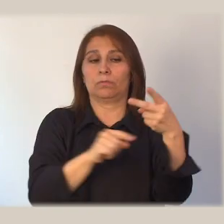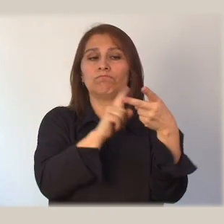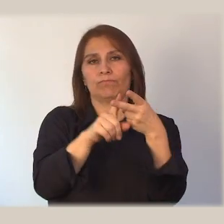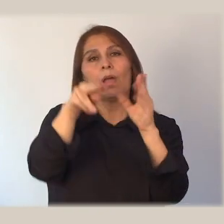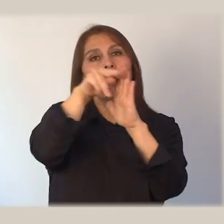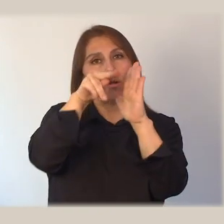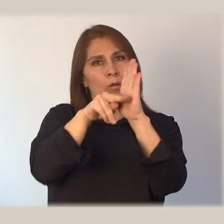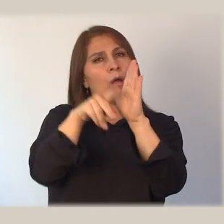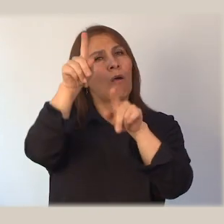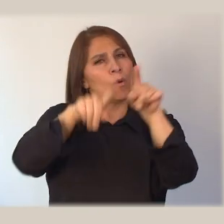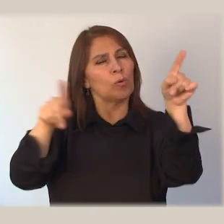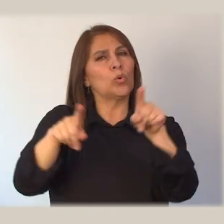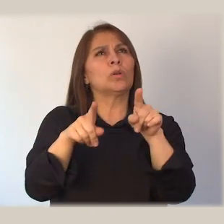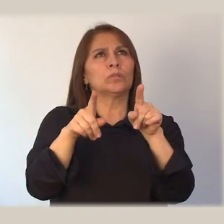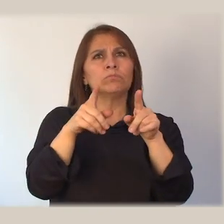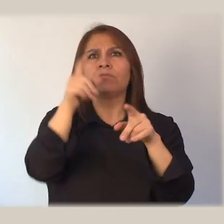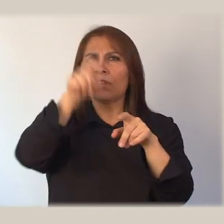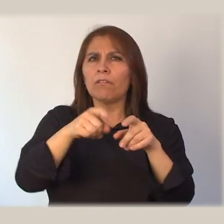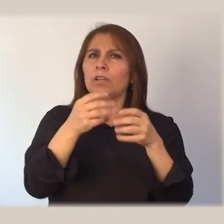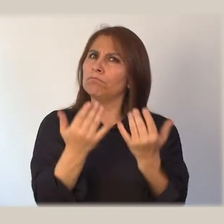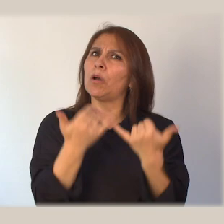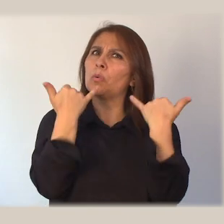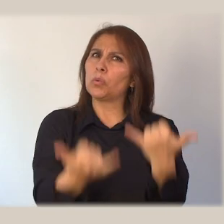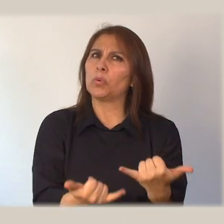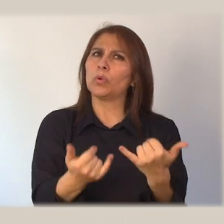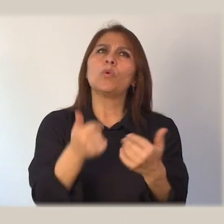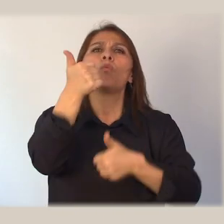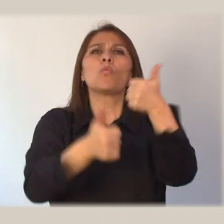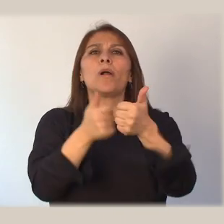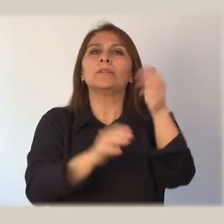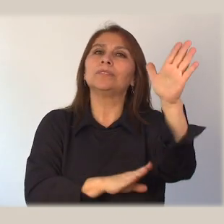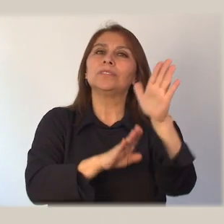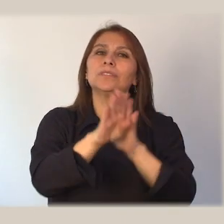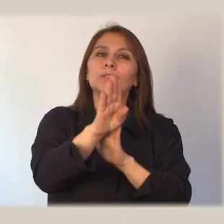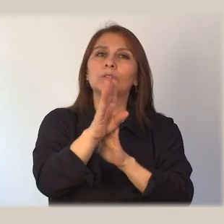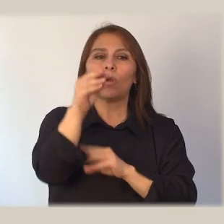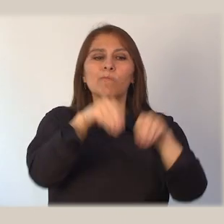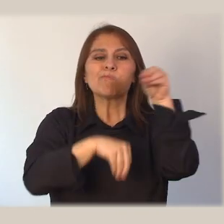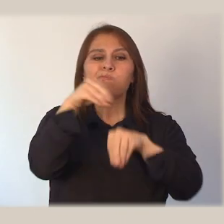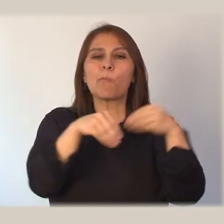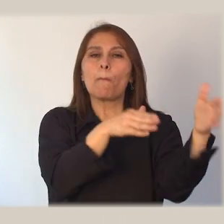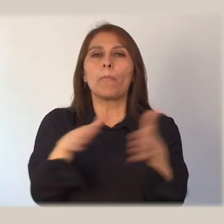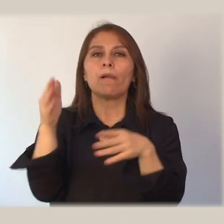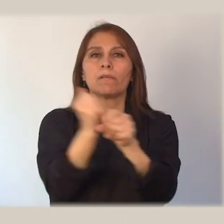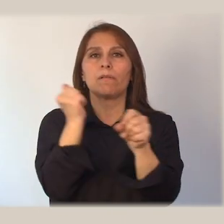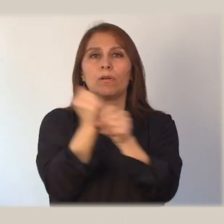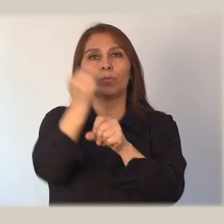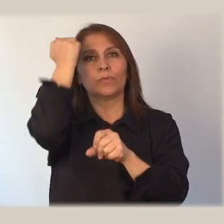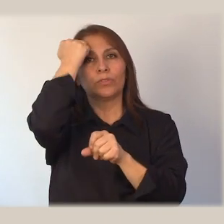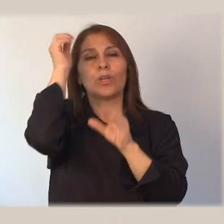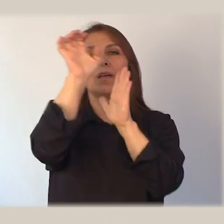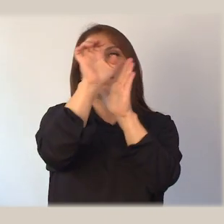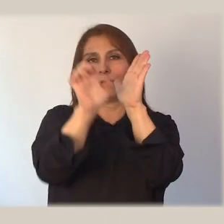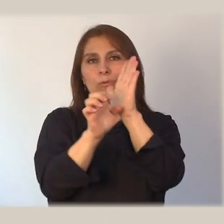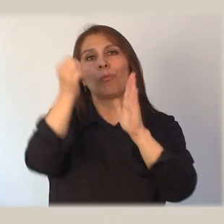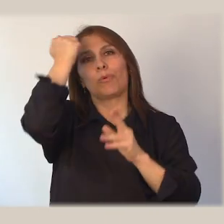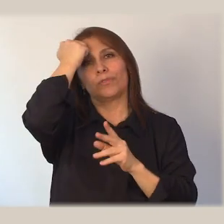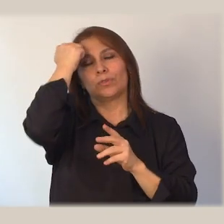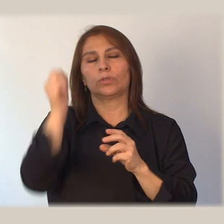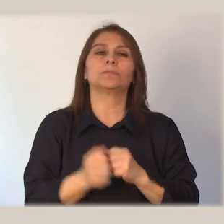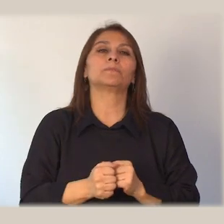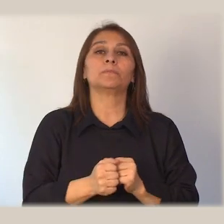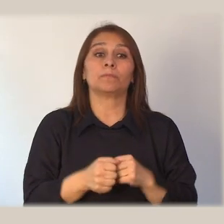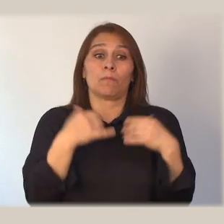evaluación de profesores algunas normas también requieren actualización como aquellas referidas al desarrollo y diseño del plan de trabajo de los